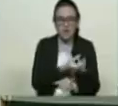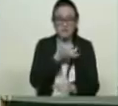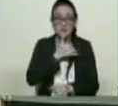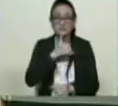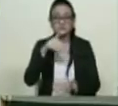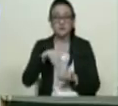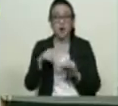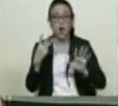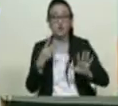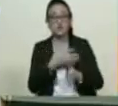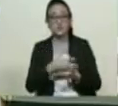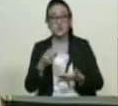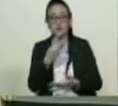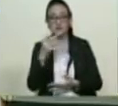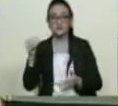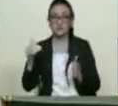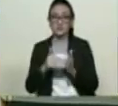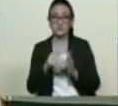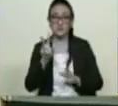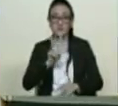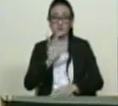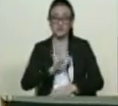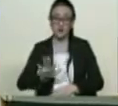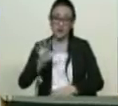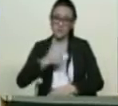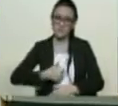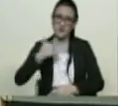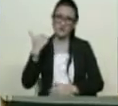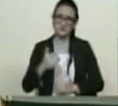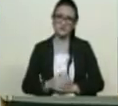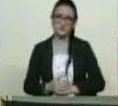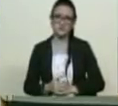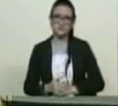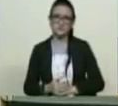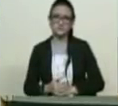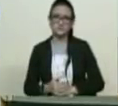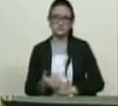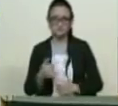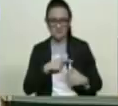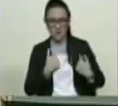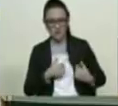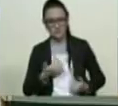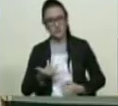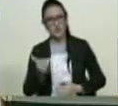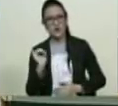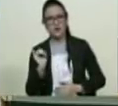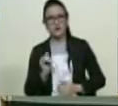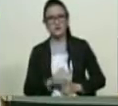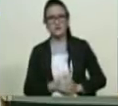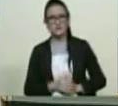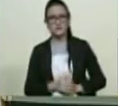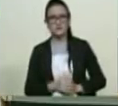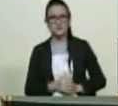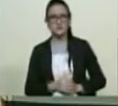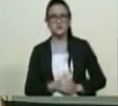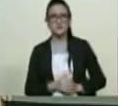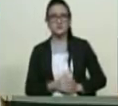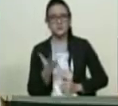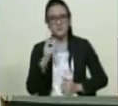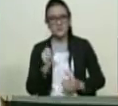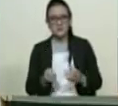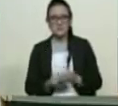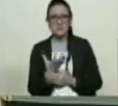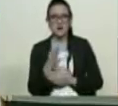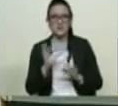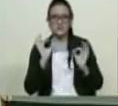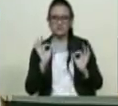votaron 8.300.000 venezolanos, un poquito más. Yo tengo aquí en mi corazón que el 20 de mayo va a